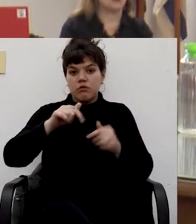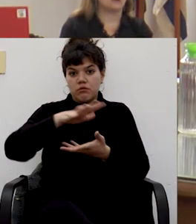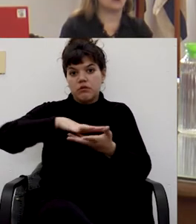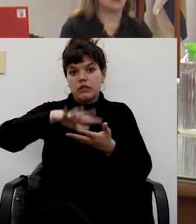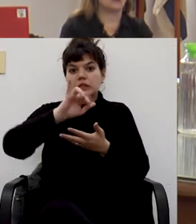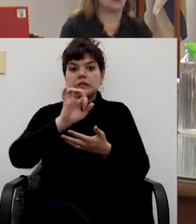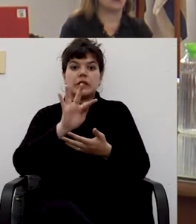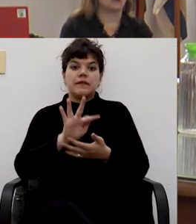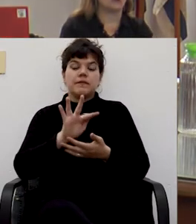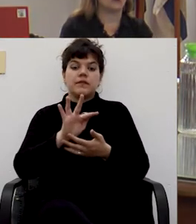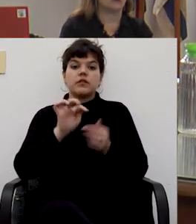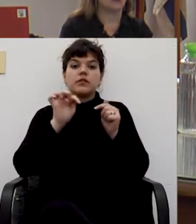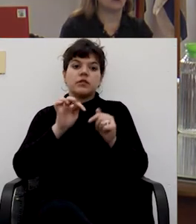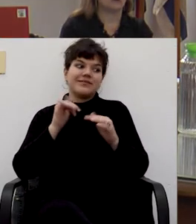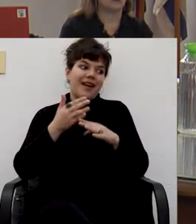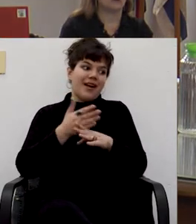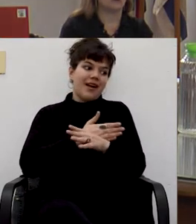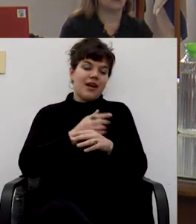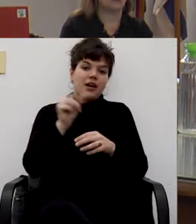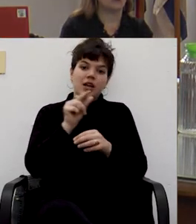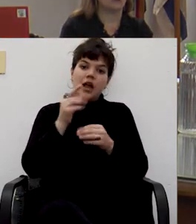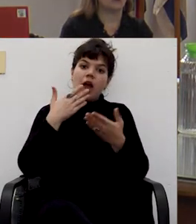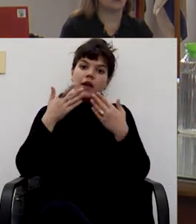que, decíamos hace un rato también,